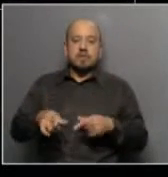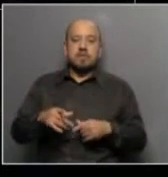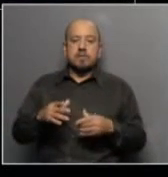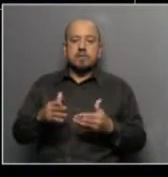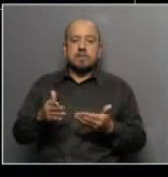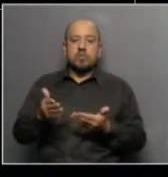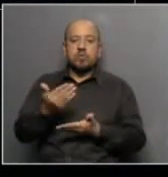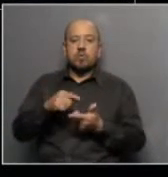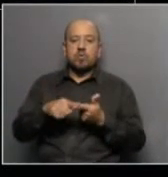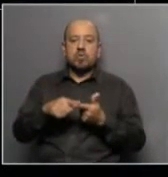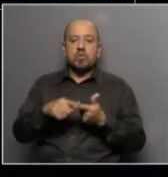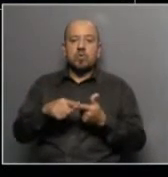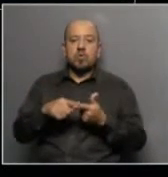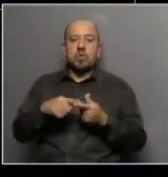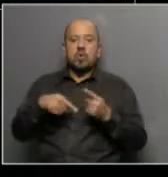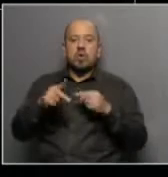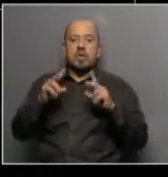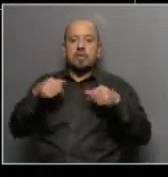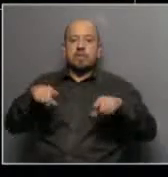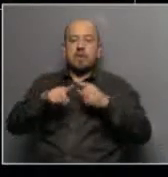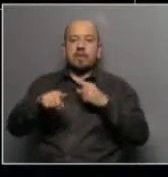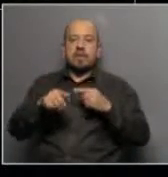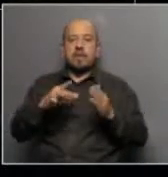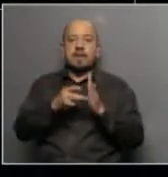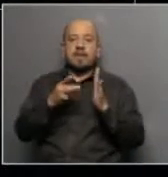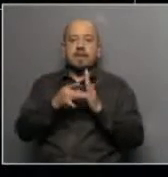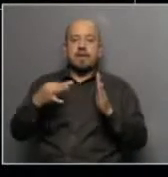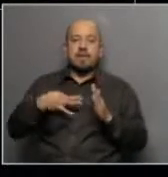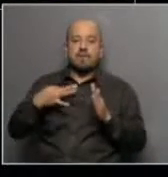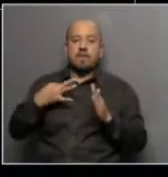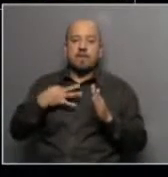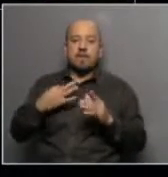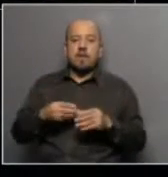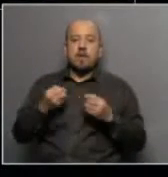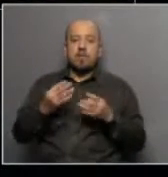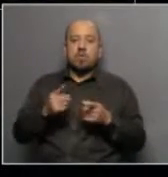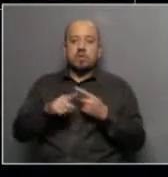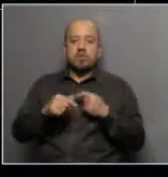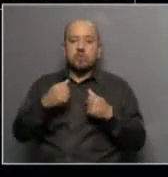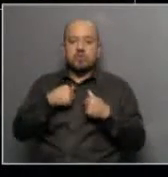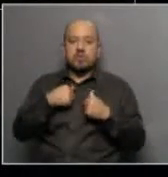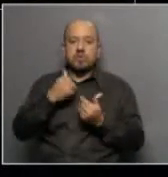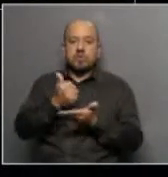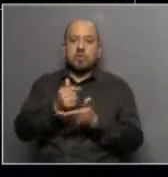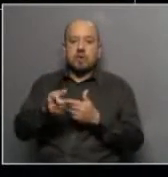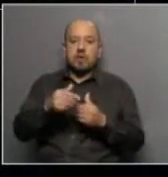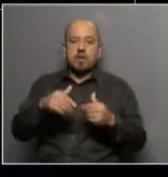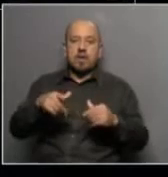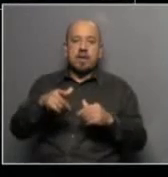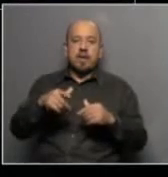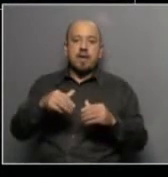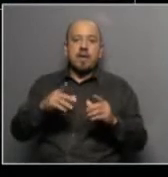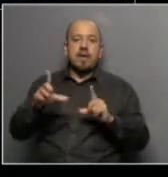reducción en el tiempo, o sea, mejora en la calidad de vida también, porque si estoy en la periferia también tengo más dificultad,